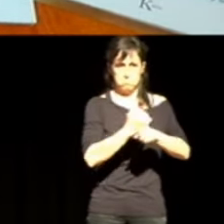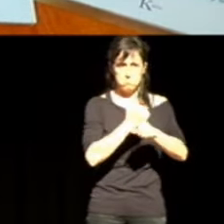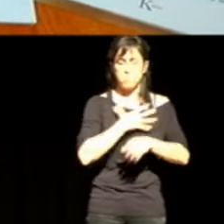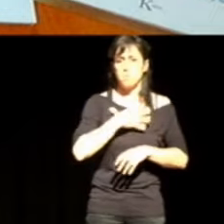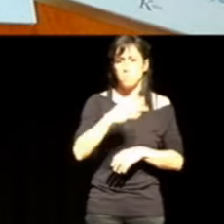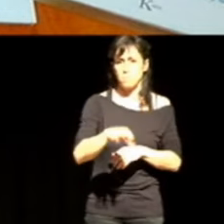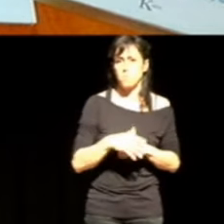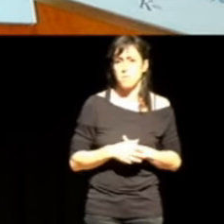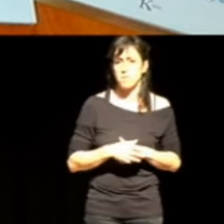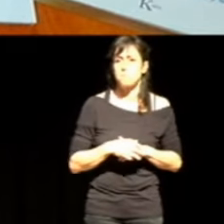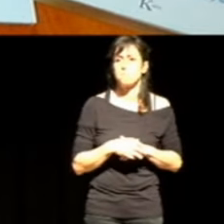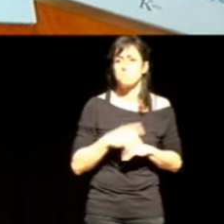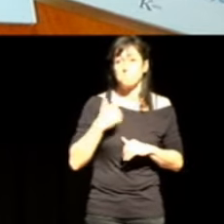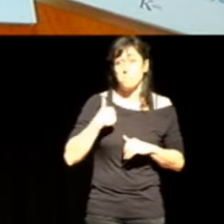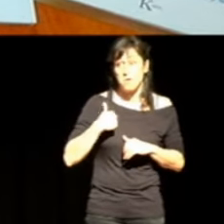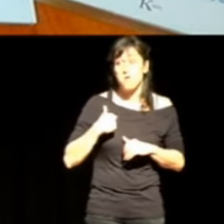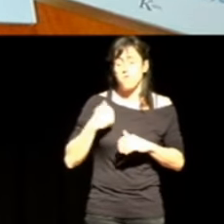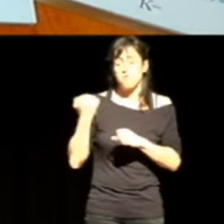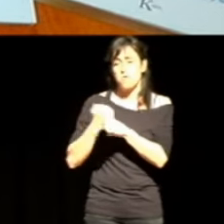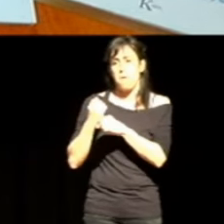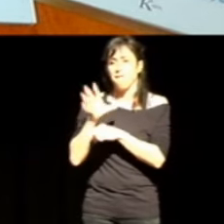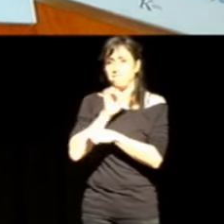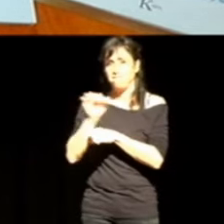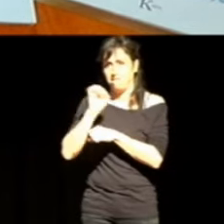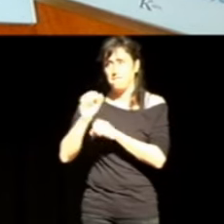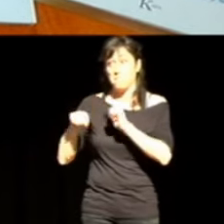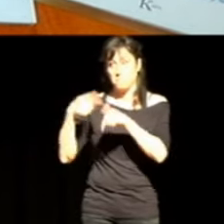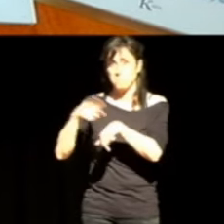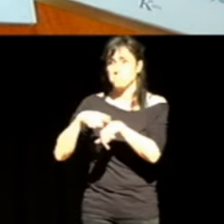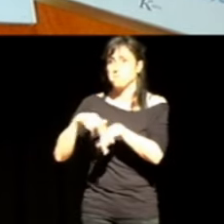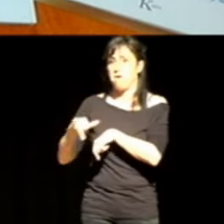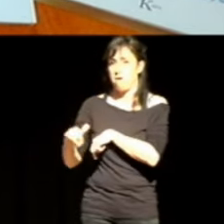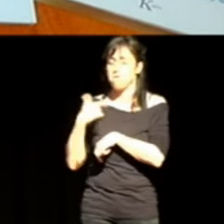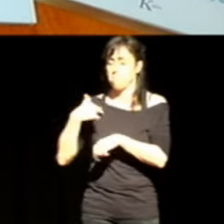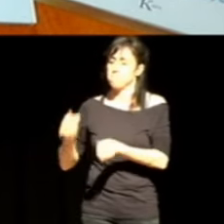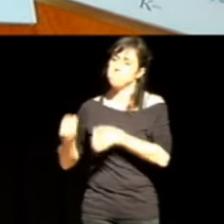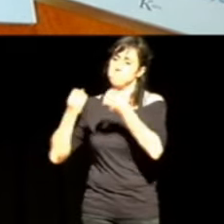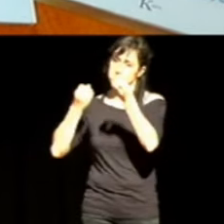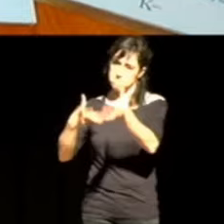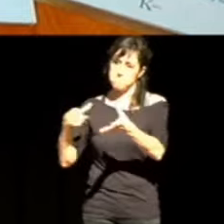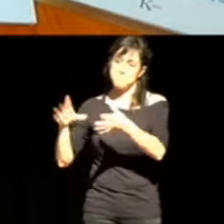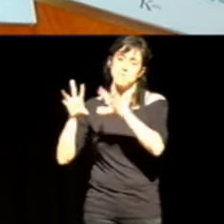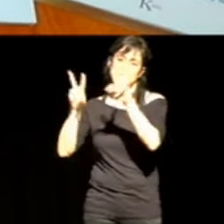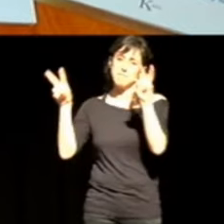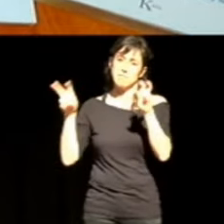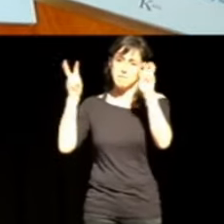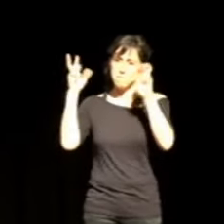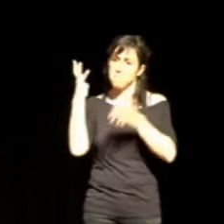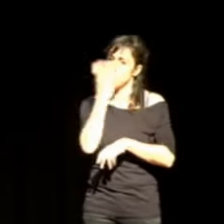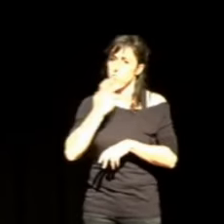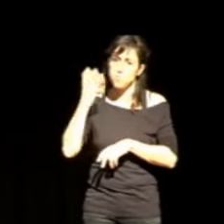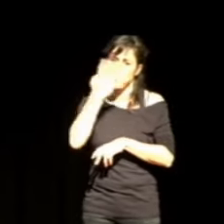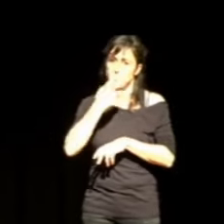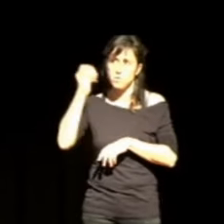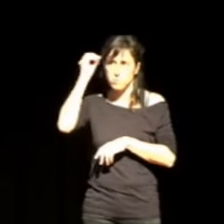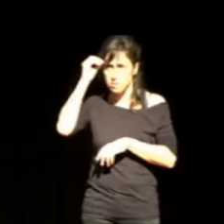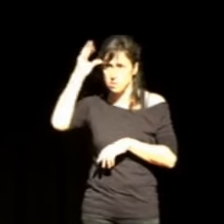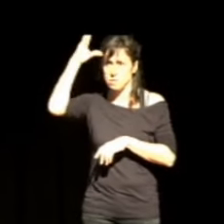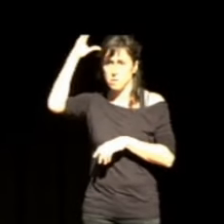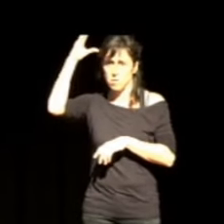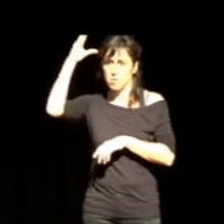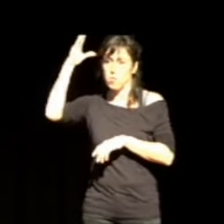tiempo lo contaré, con cuentos de sabiduría resilientes a partir de tu historia de